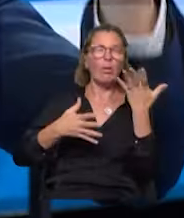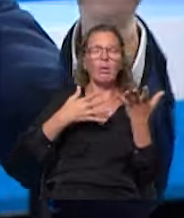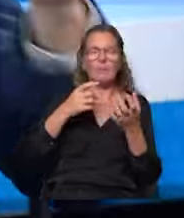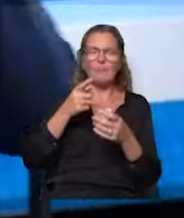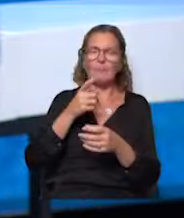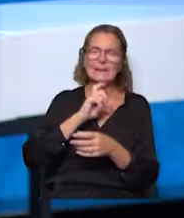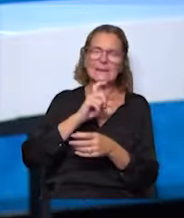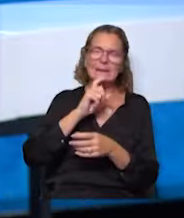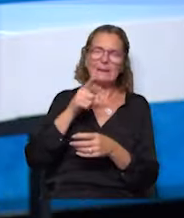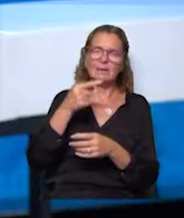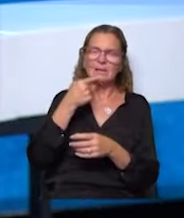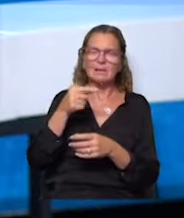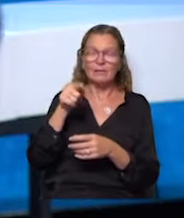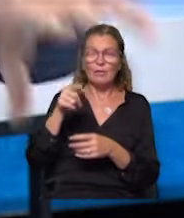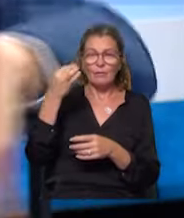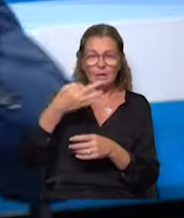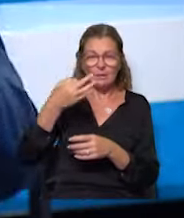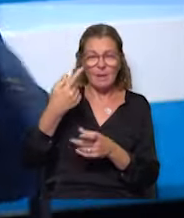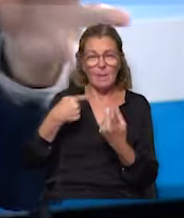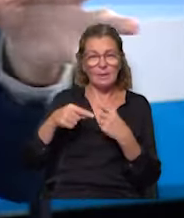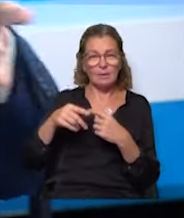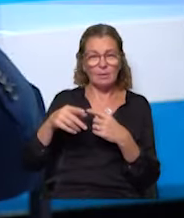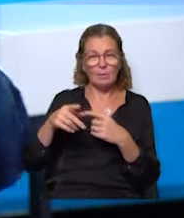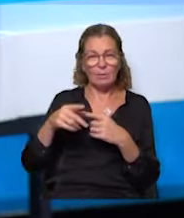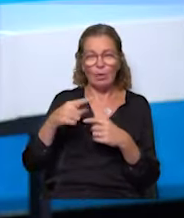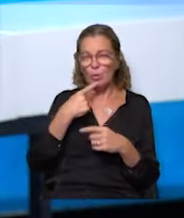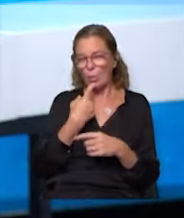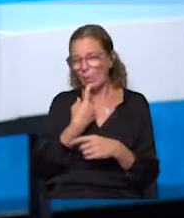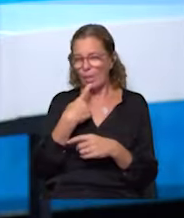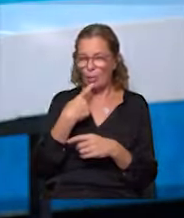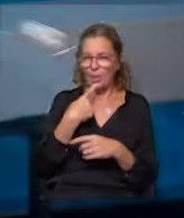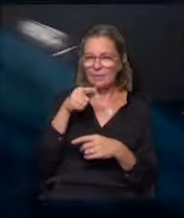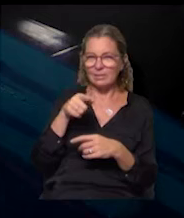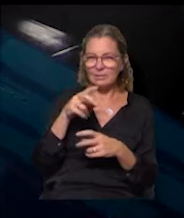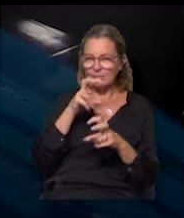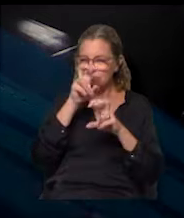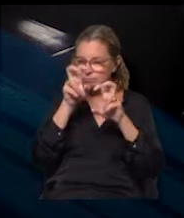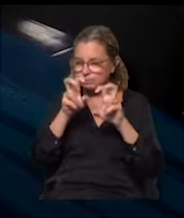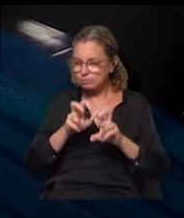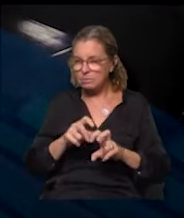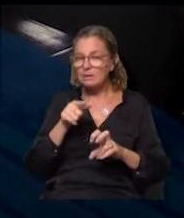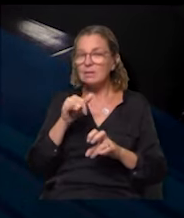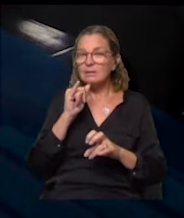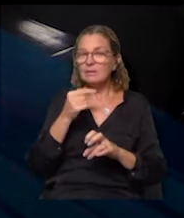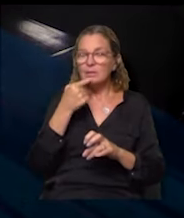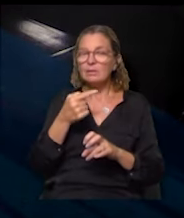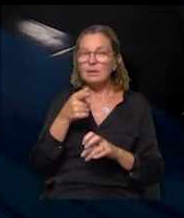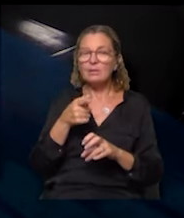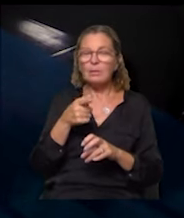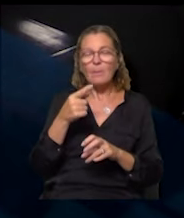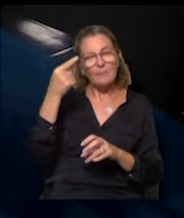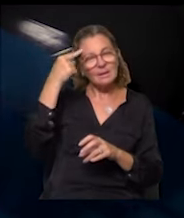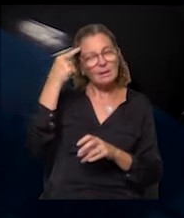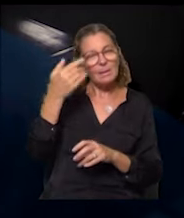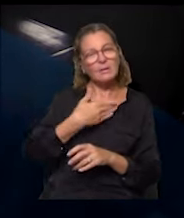pelotazo habría que confirmar si esto es real pero como que sembró un manto de dudas sobre este espionaje que se terminó confirmando Cómo tomas es suas que el